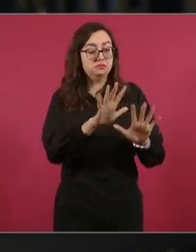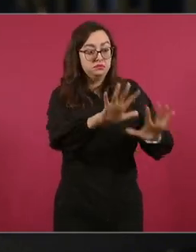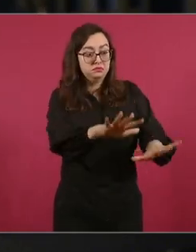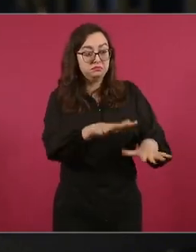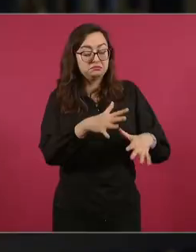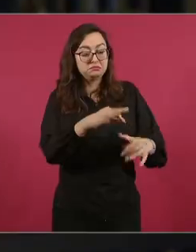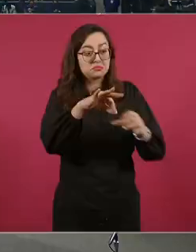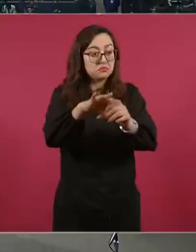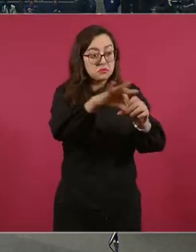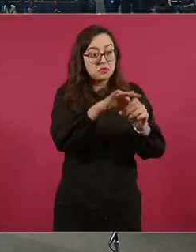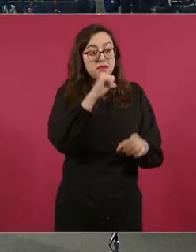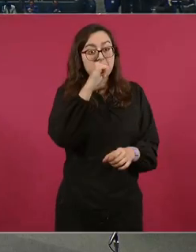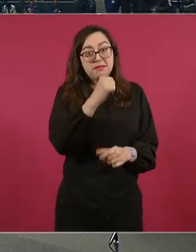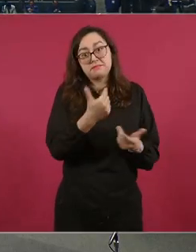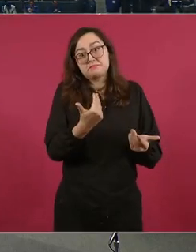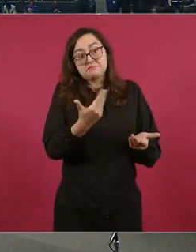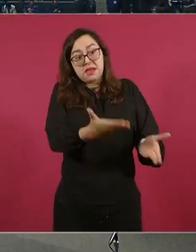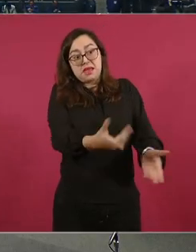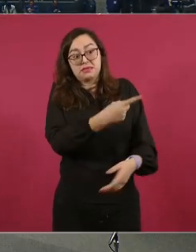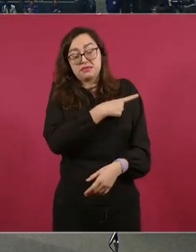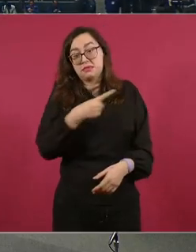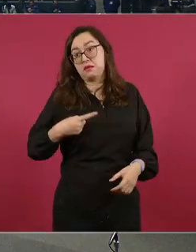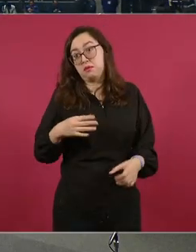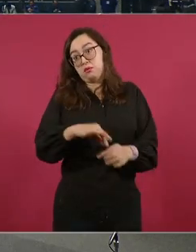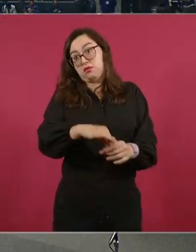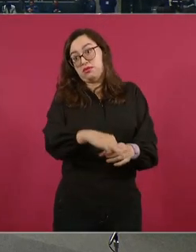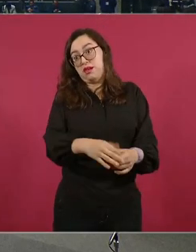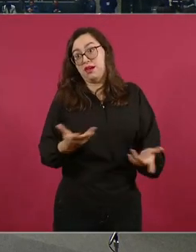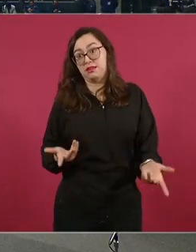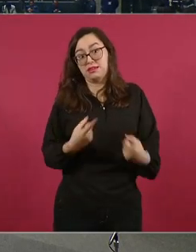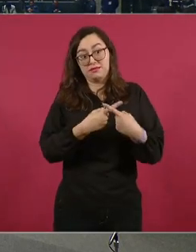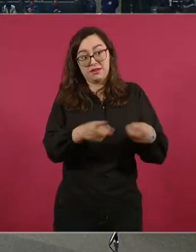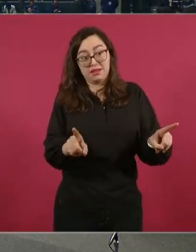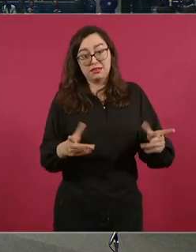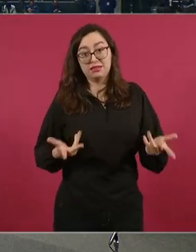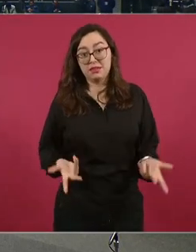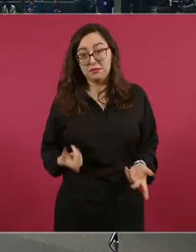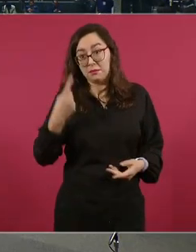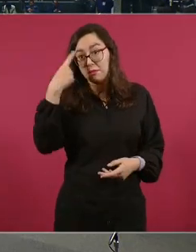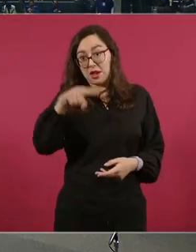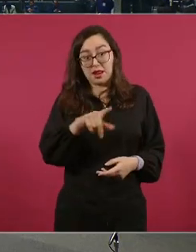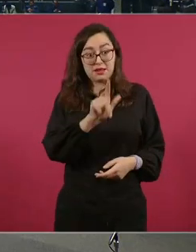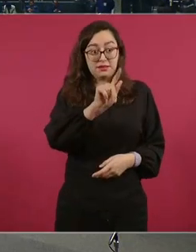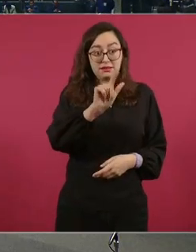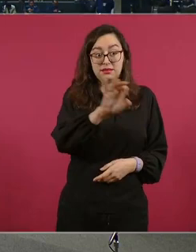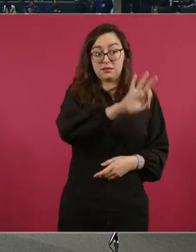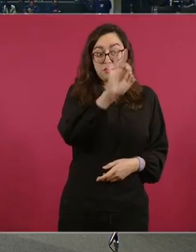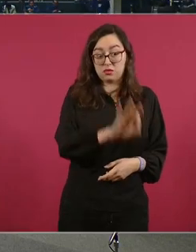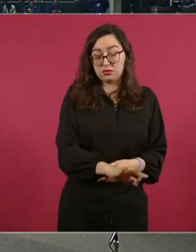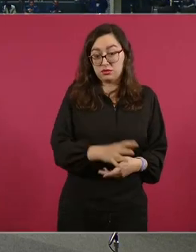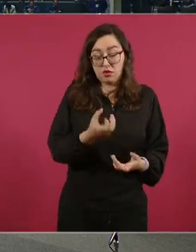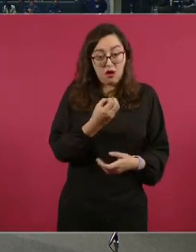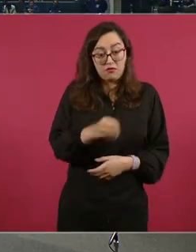se aprobarían. Pues las dos cosas. Primero, porque